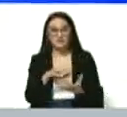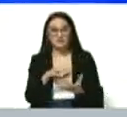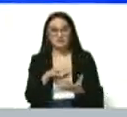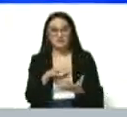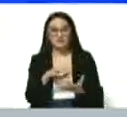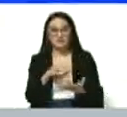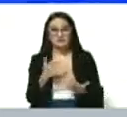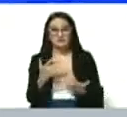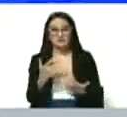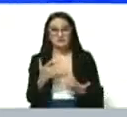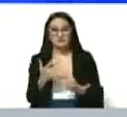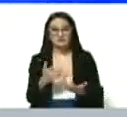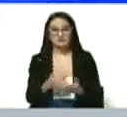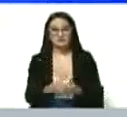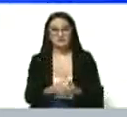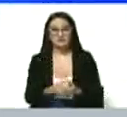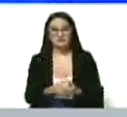consigo